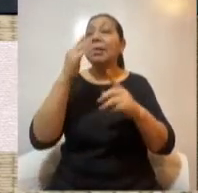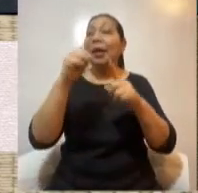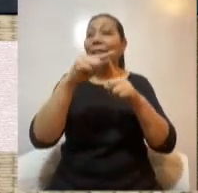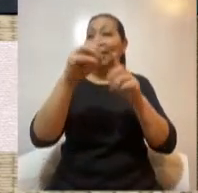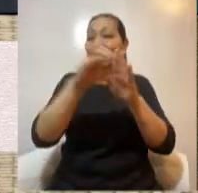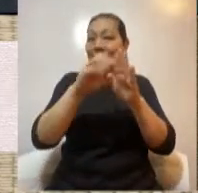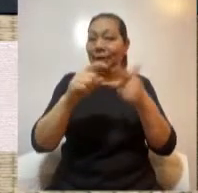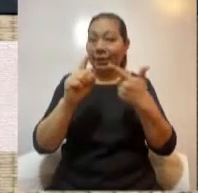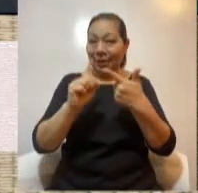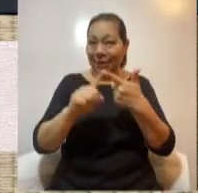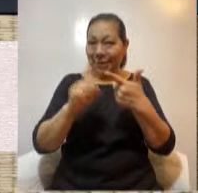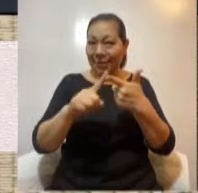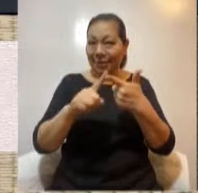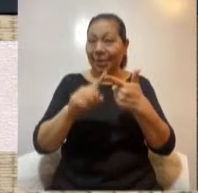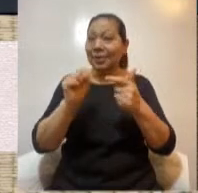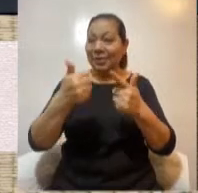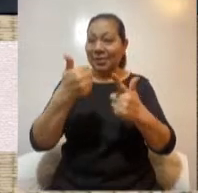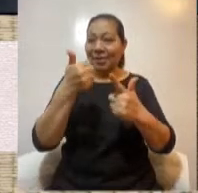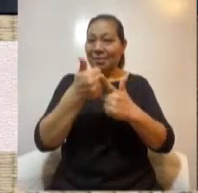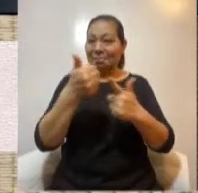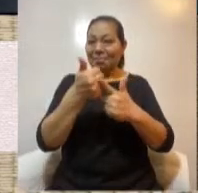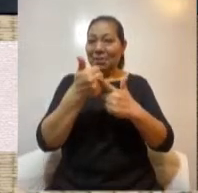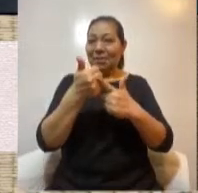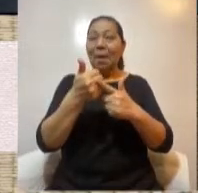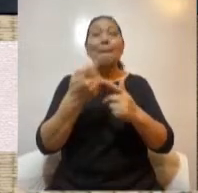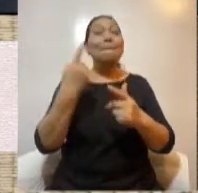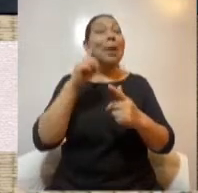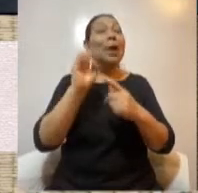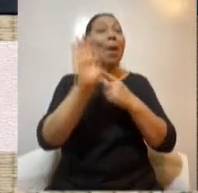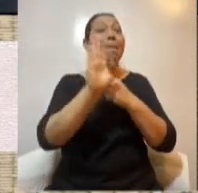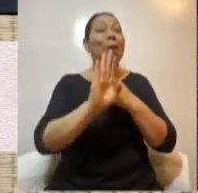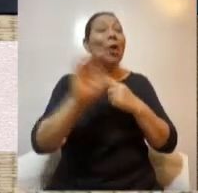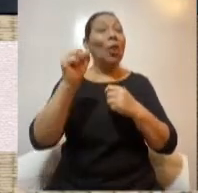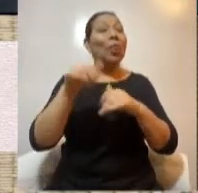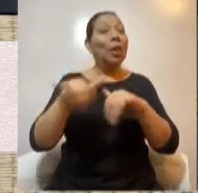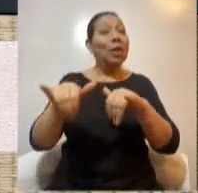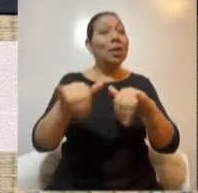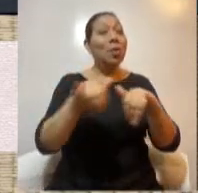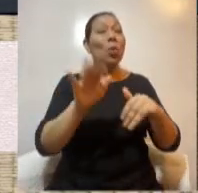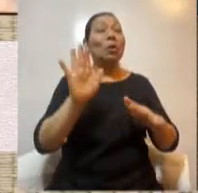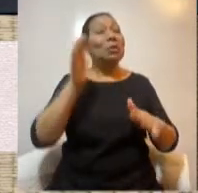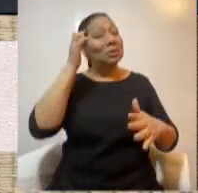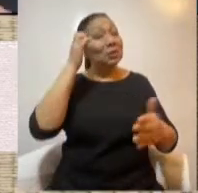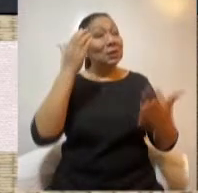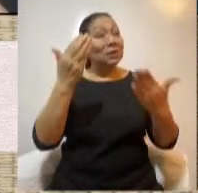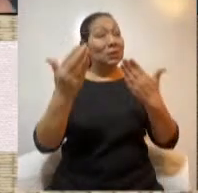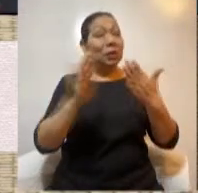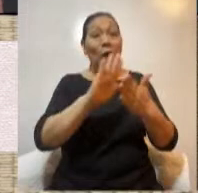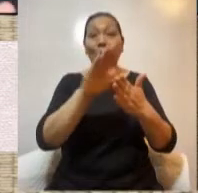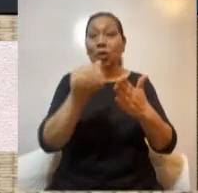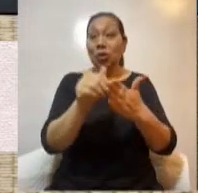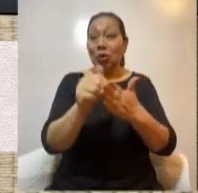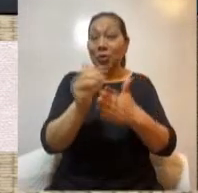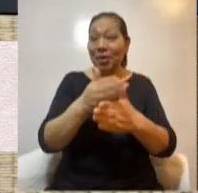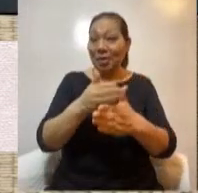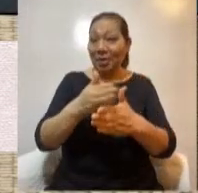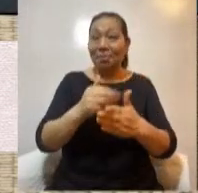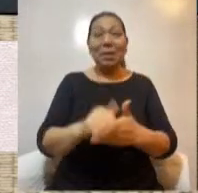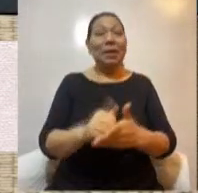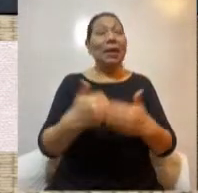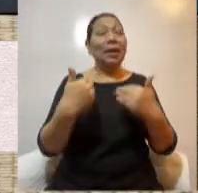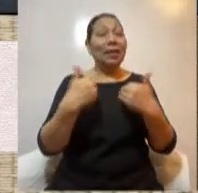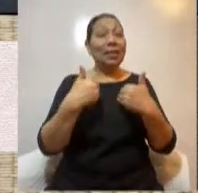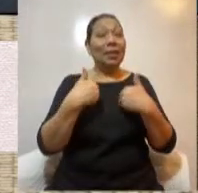TC, y en segundo lugar, es en sí mismo una manera de proteger el derecho a la igualdad, pues supone que a todas las partes